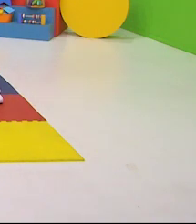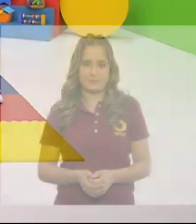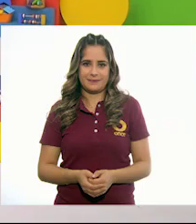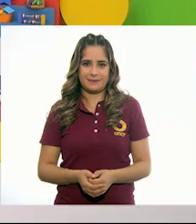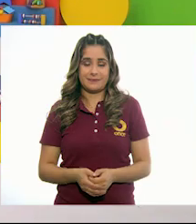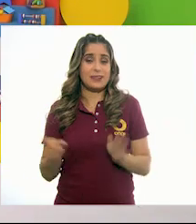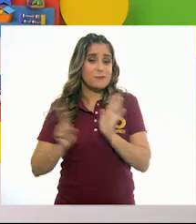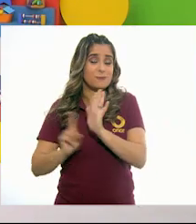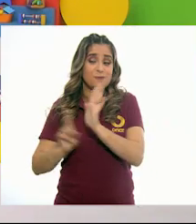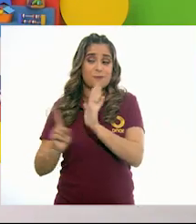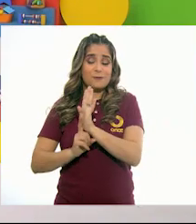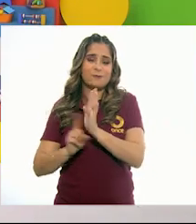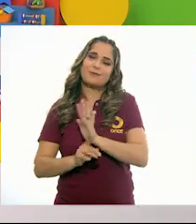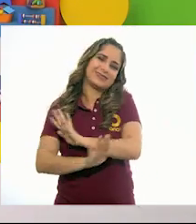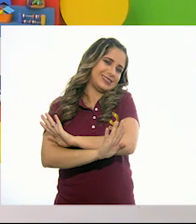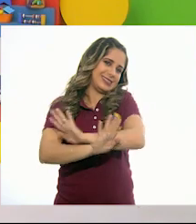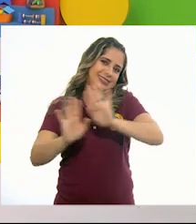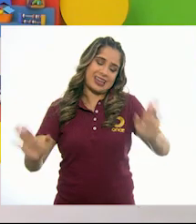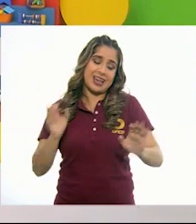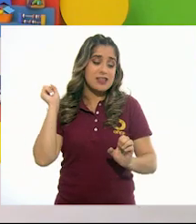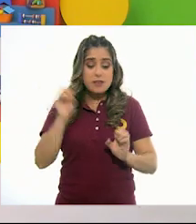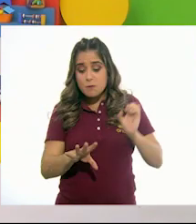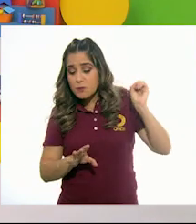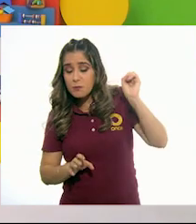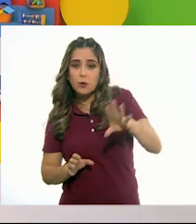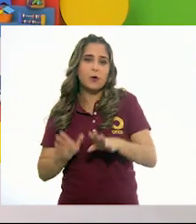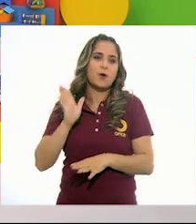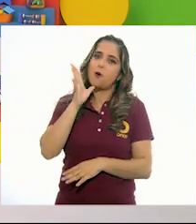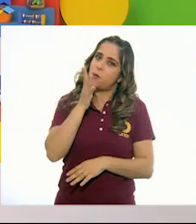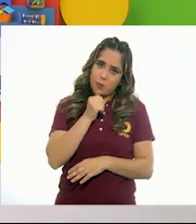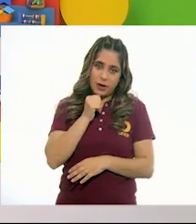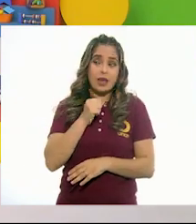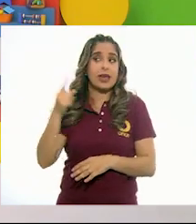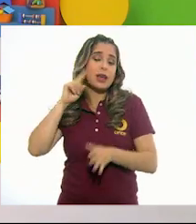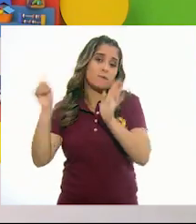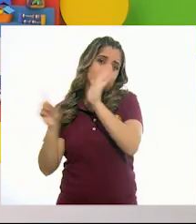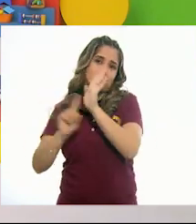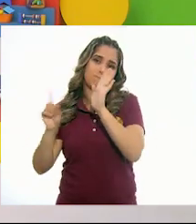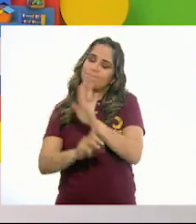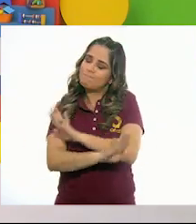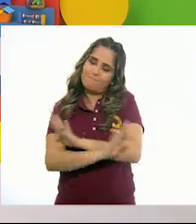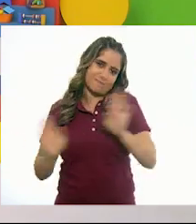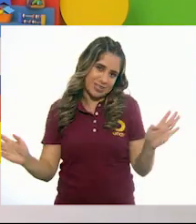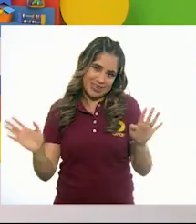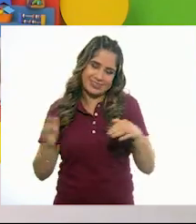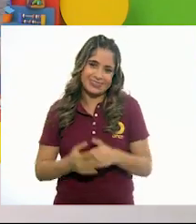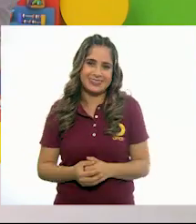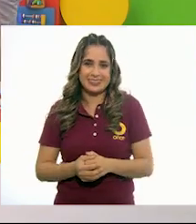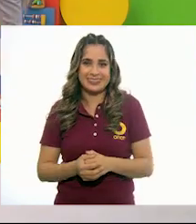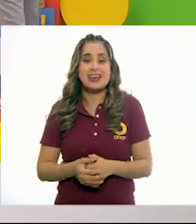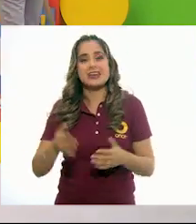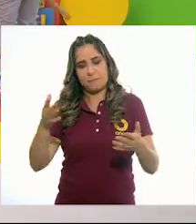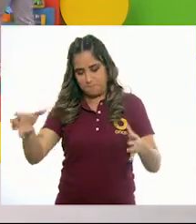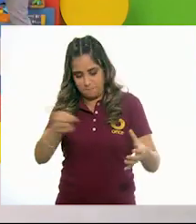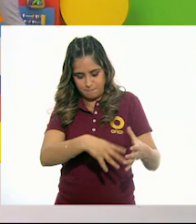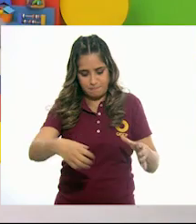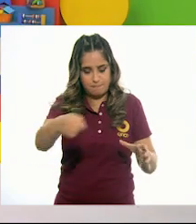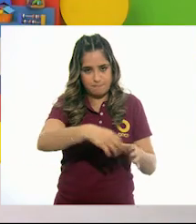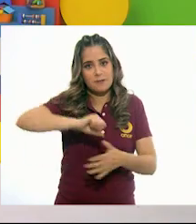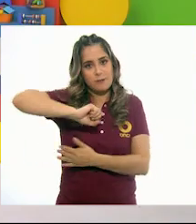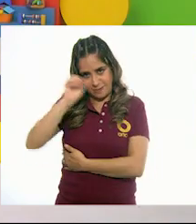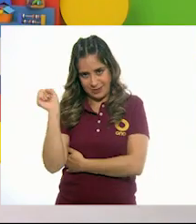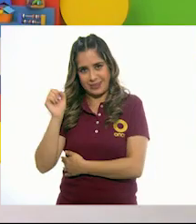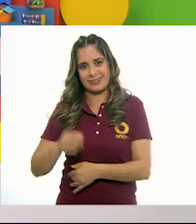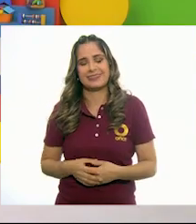Ese es el tiempo. Ya no podemos lanzar más porque recuerda que el tiempo se ha acabado. Bien. Muy bien, vamos a recoger el material.